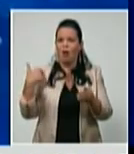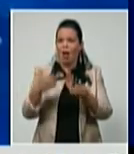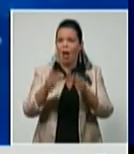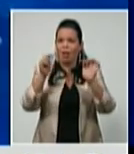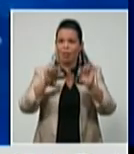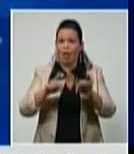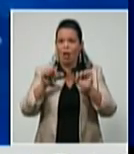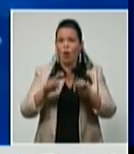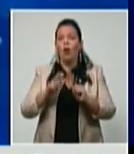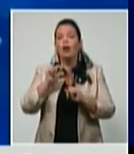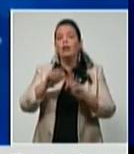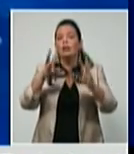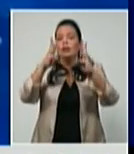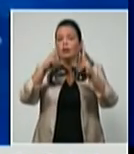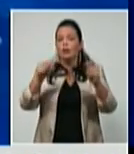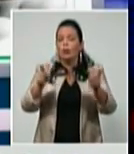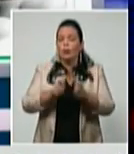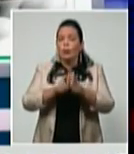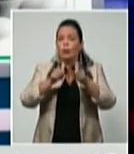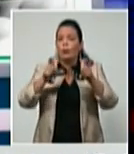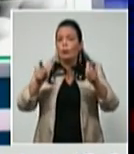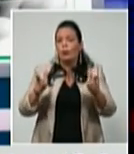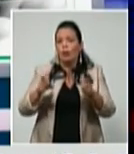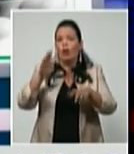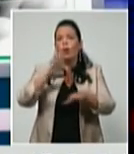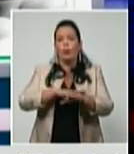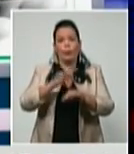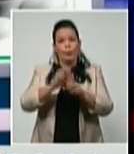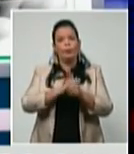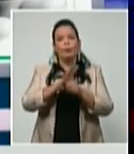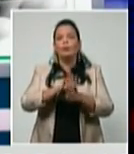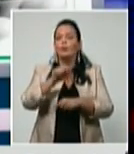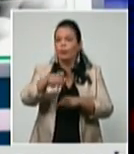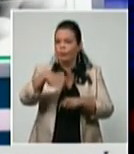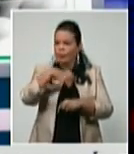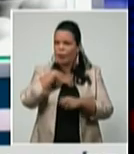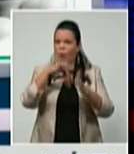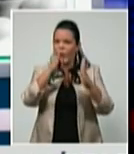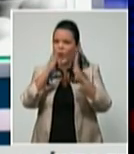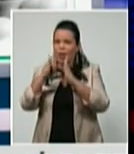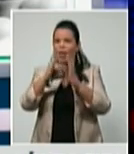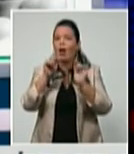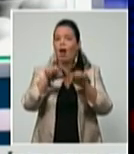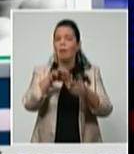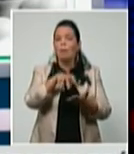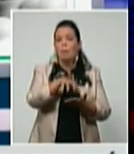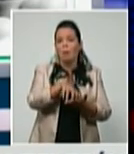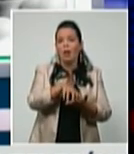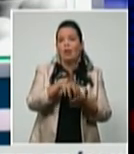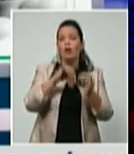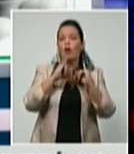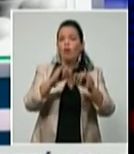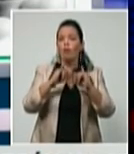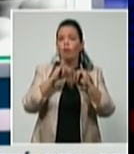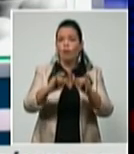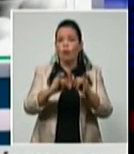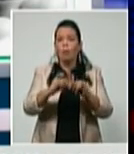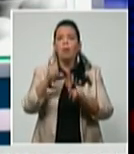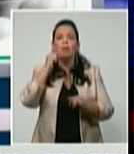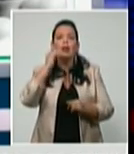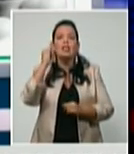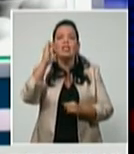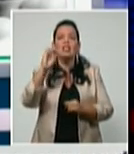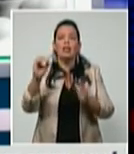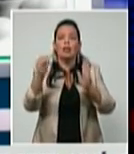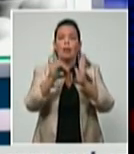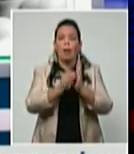de incidencia por la enfermedad, y tenemos reportes que también refieren que más de 60.000 pruebas PCR en